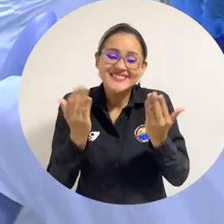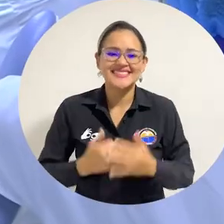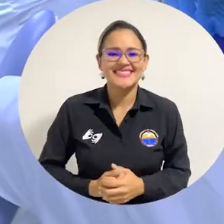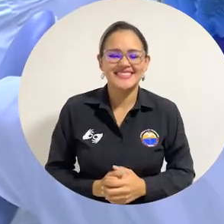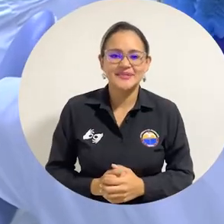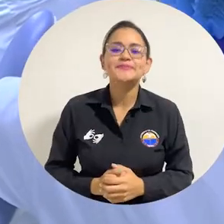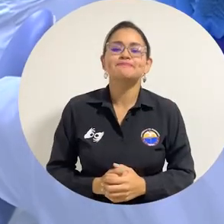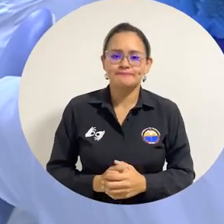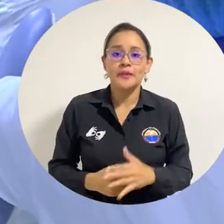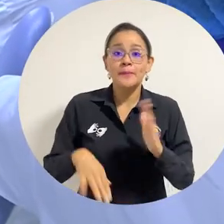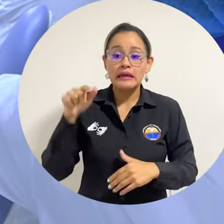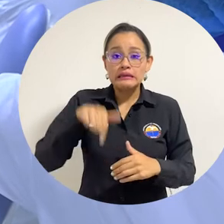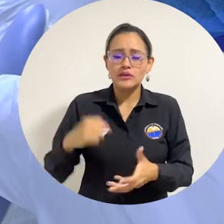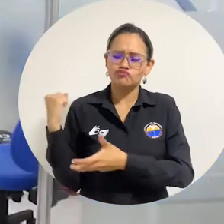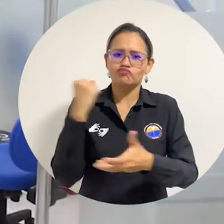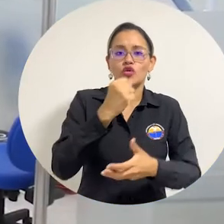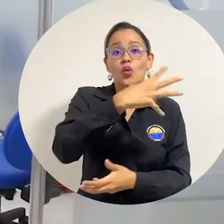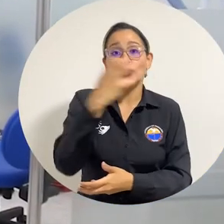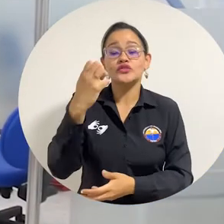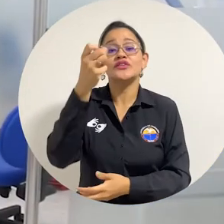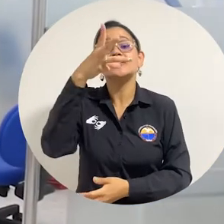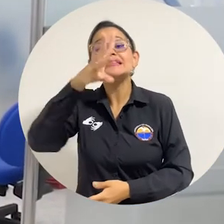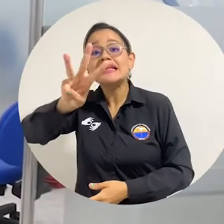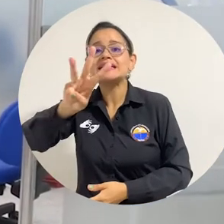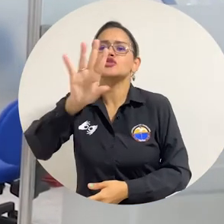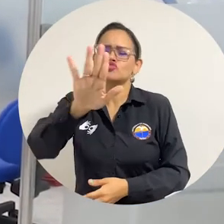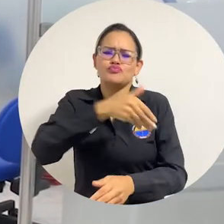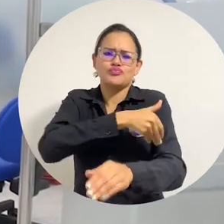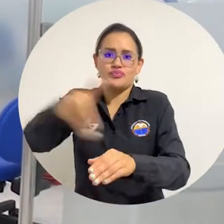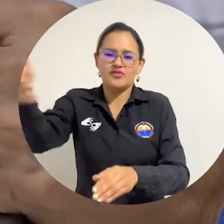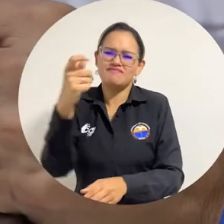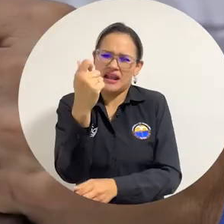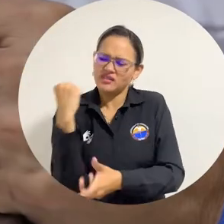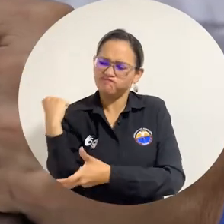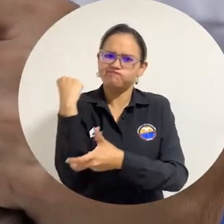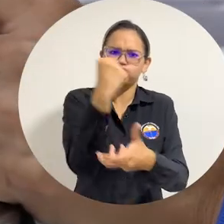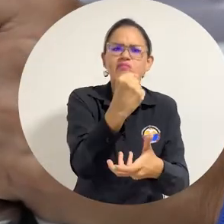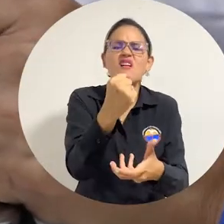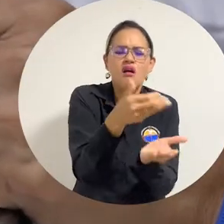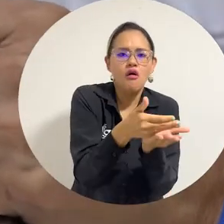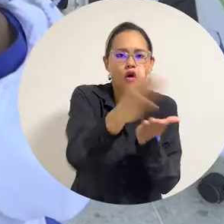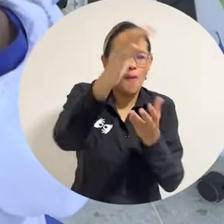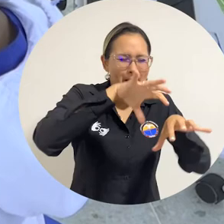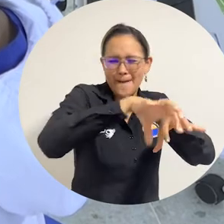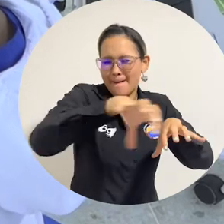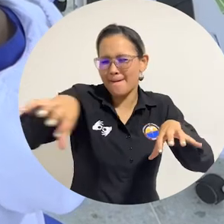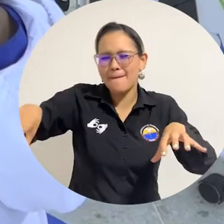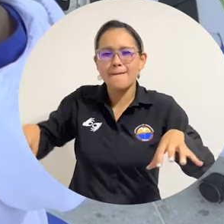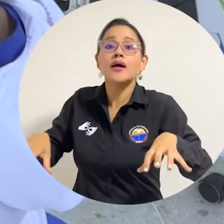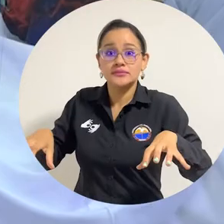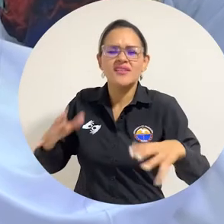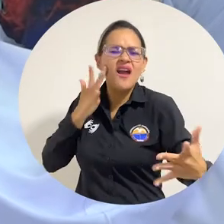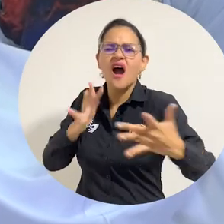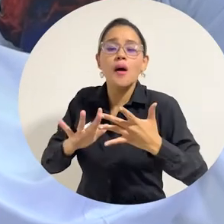muy bueno. Con una inversión de 413 millones de pesos en equipos especializados y mobiliario, la